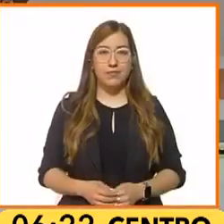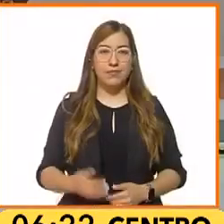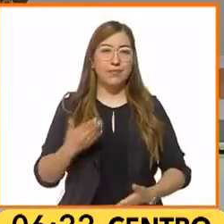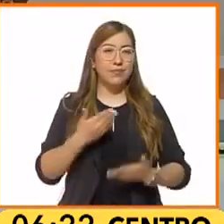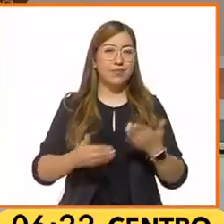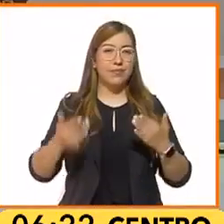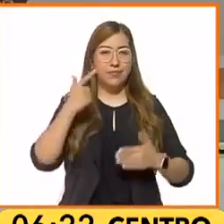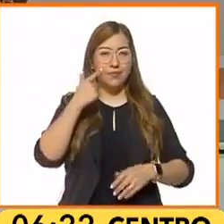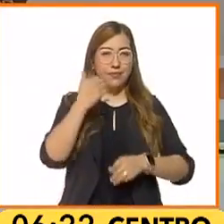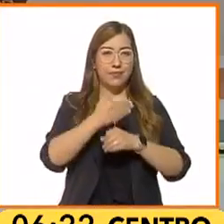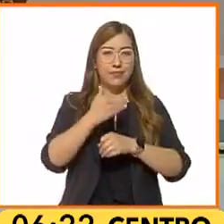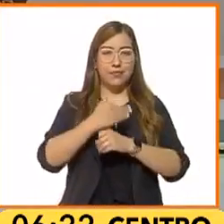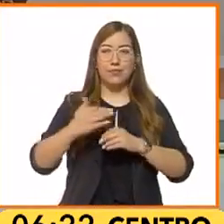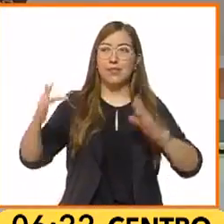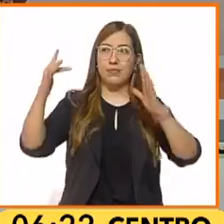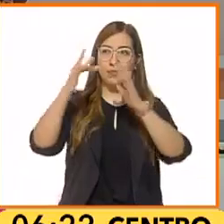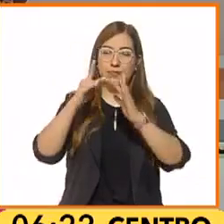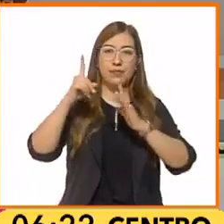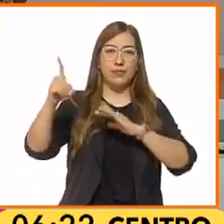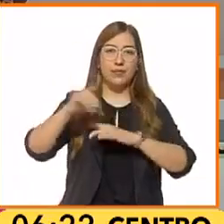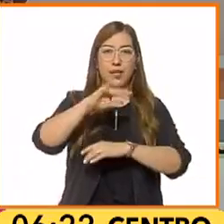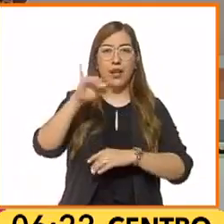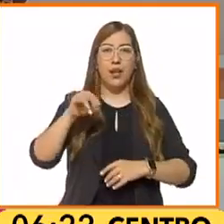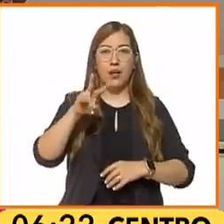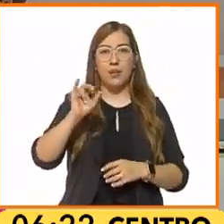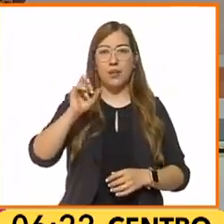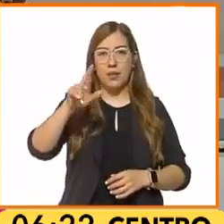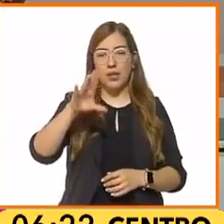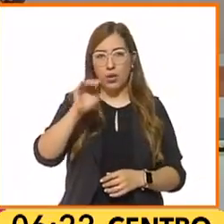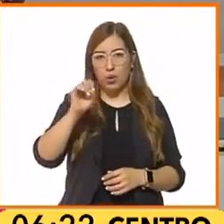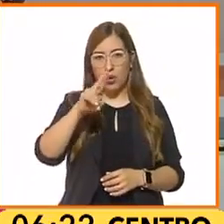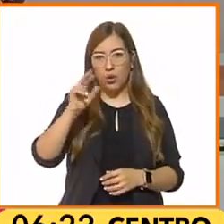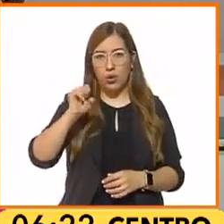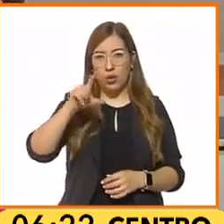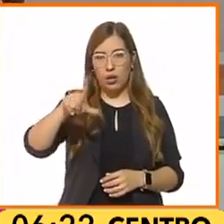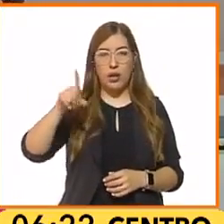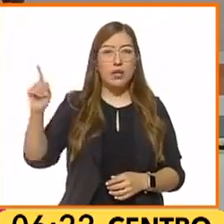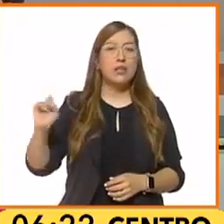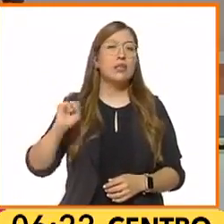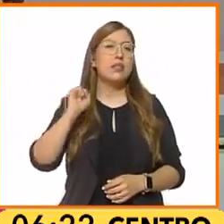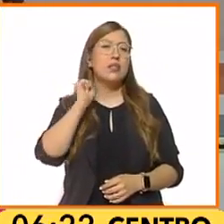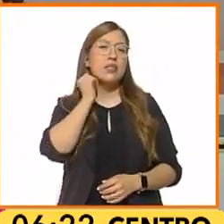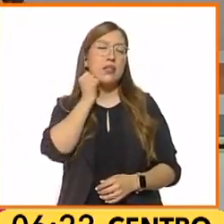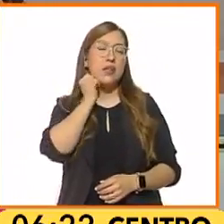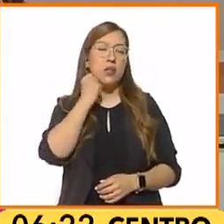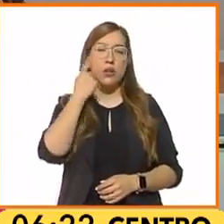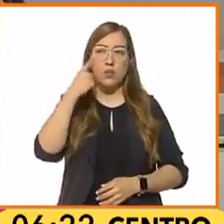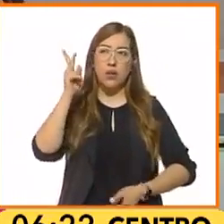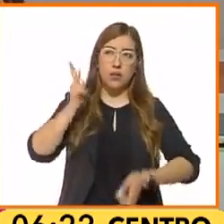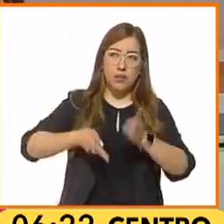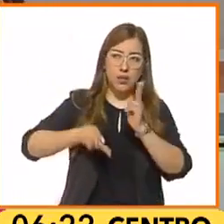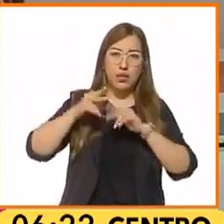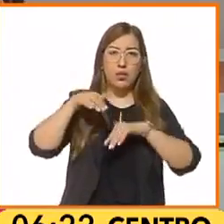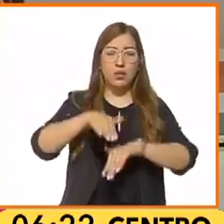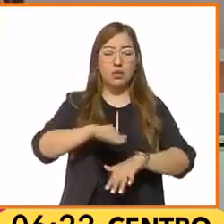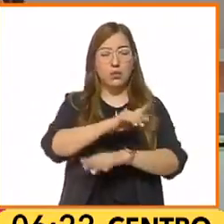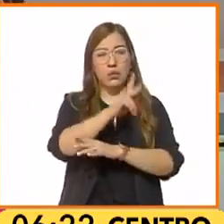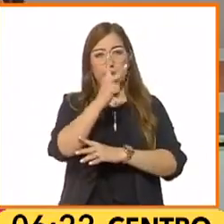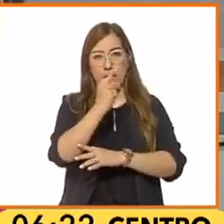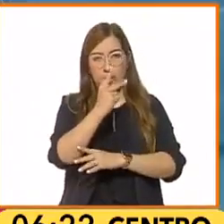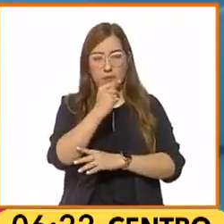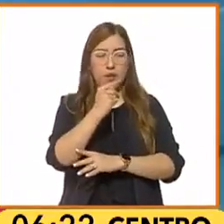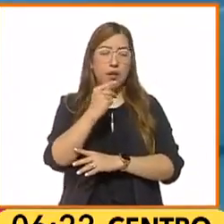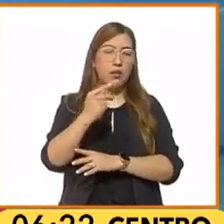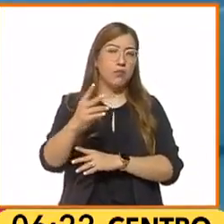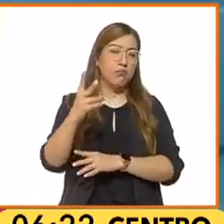Bueno, y ahora nos enlazamos con el senador Javier Corral para hablar sobre la reforma a la ley de telecomunicaciones. Senador, muy buenos